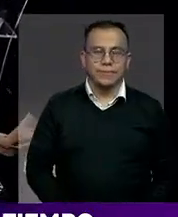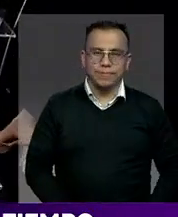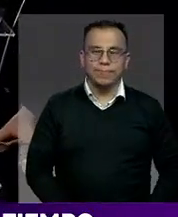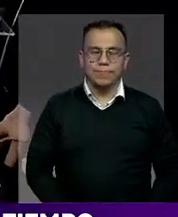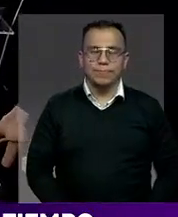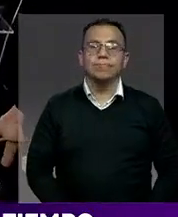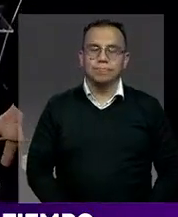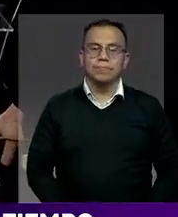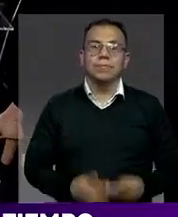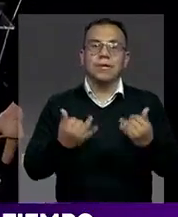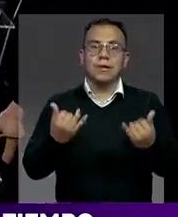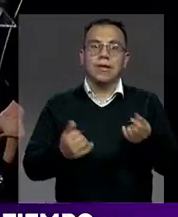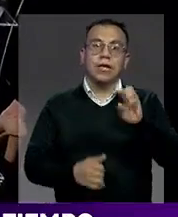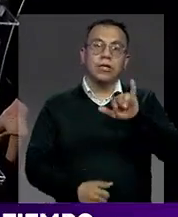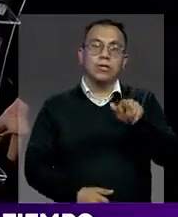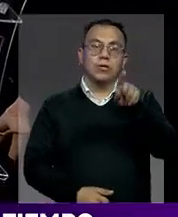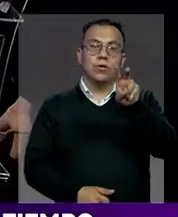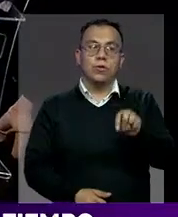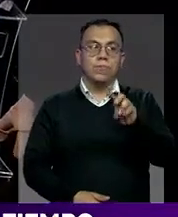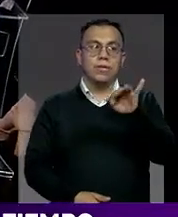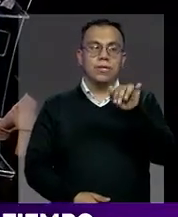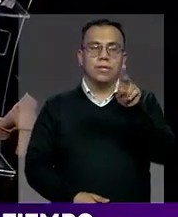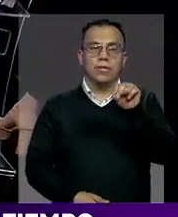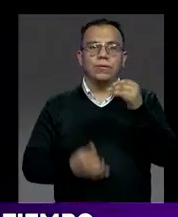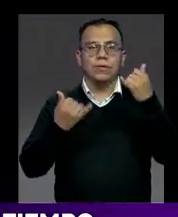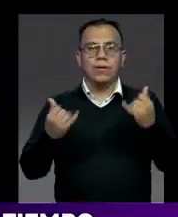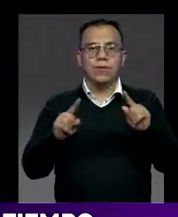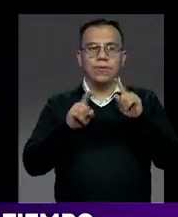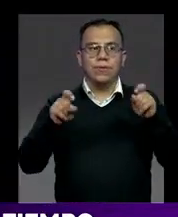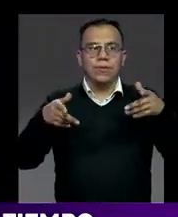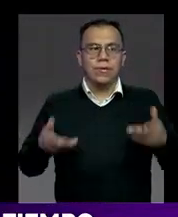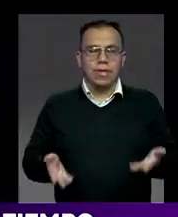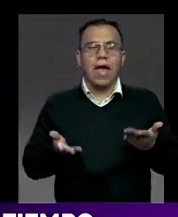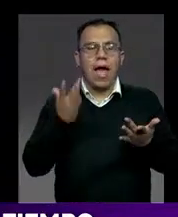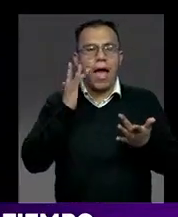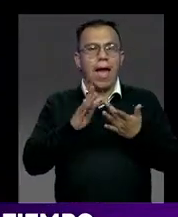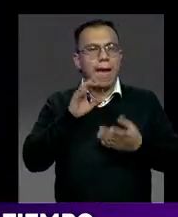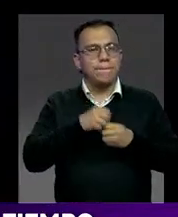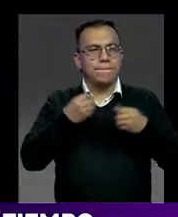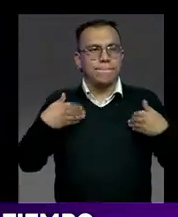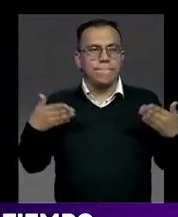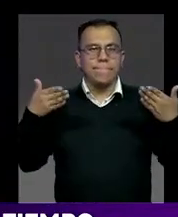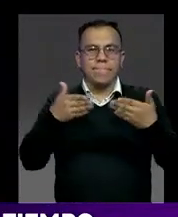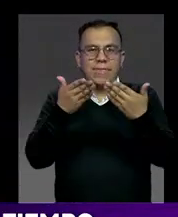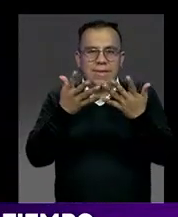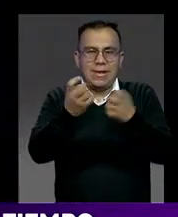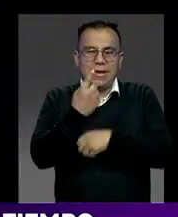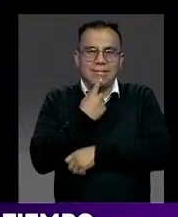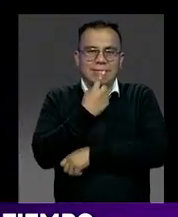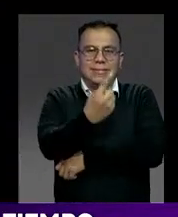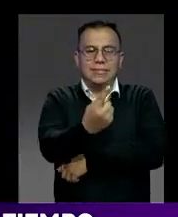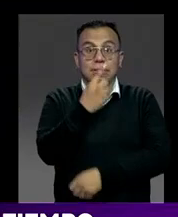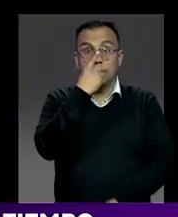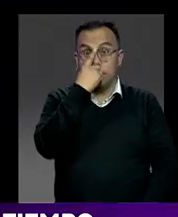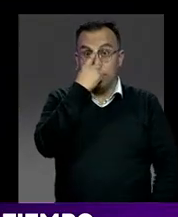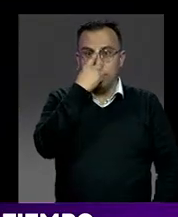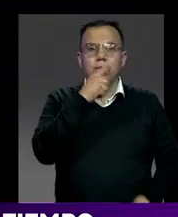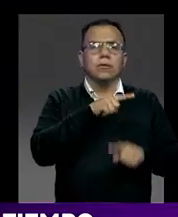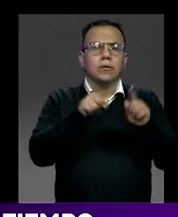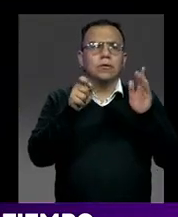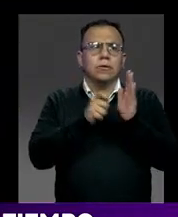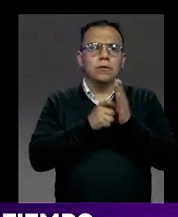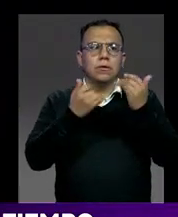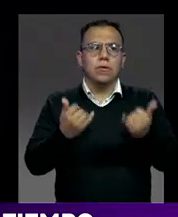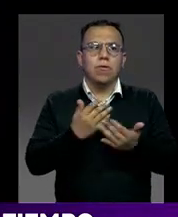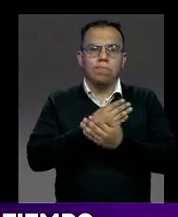entonces con john milton rodríguez déjeme permítame hacer lo que creo que todos quisiéramos decir despedir con